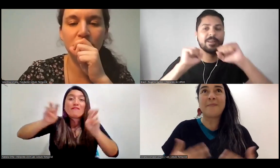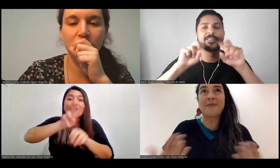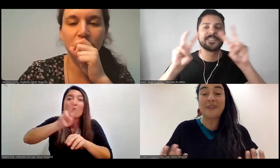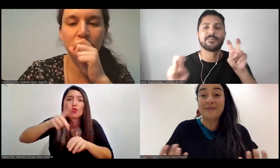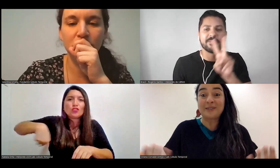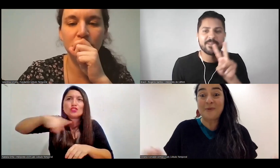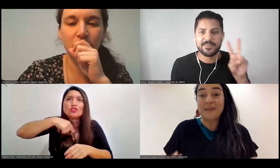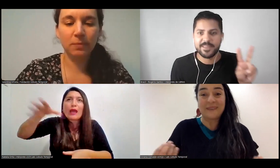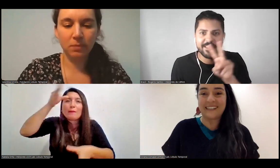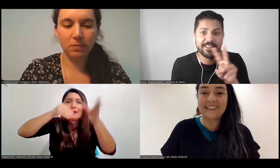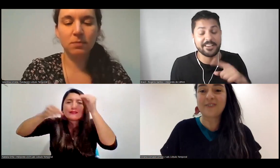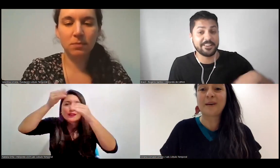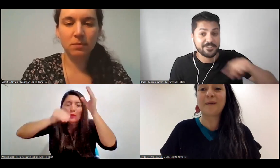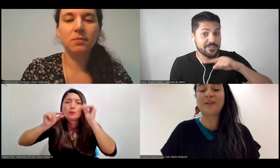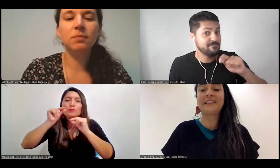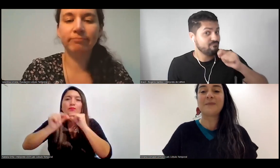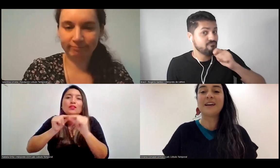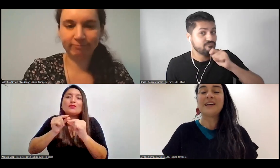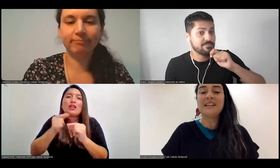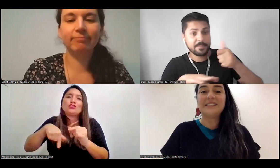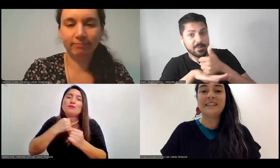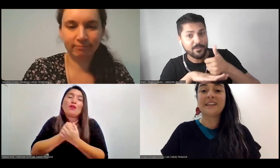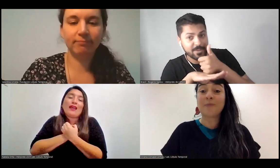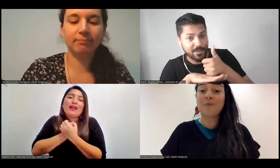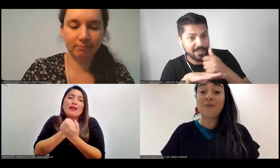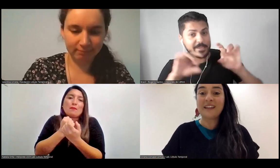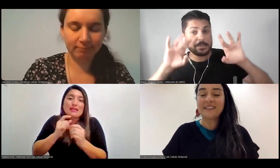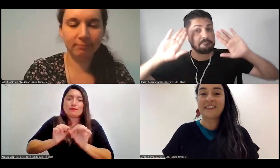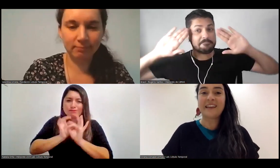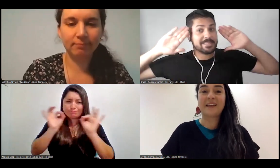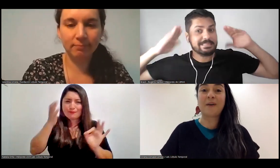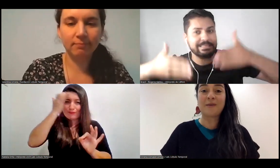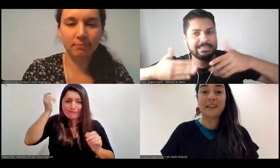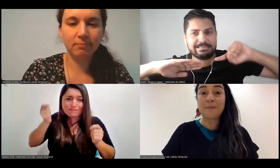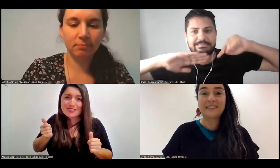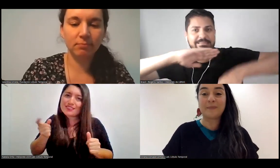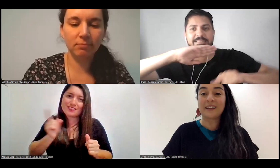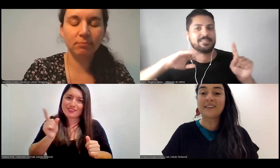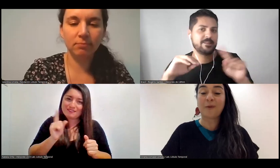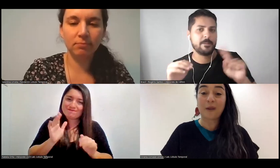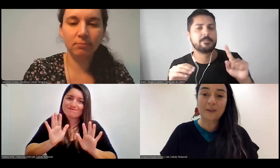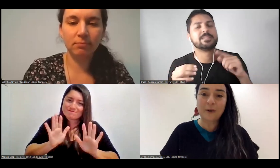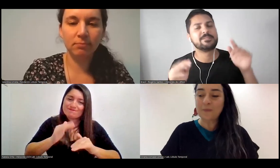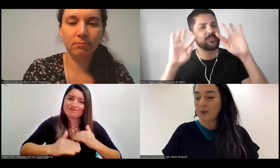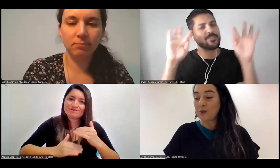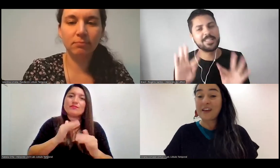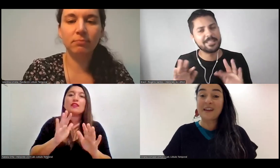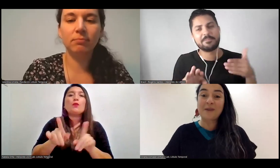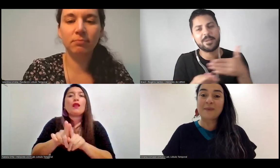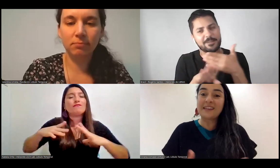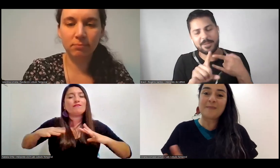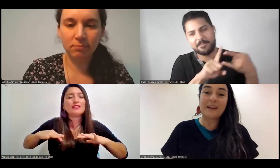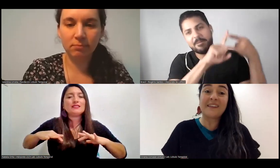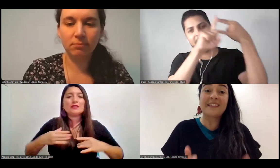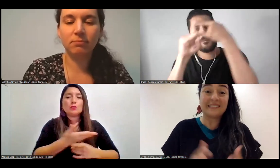somos unas amadoras, no somos unas especialistas con respecto al tema. Sí que estamos muy felices de que puedan ustedes participar de este encuentro. Yo voy a dar